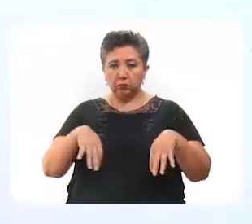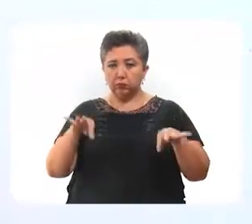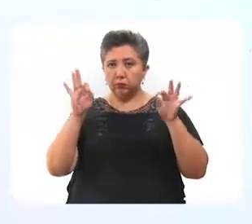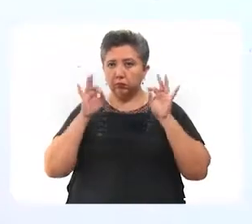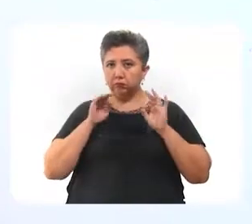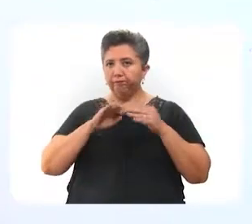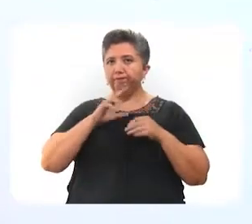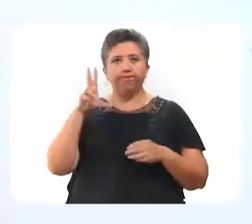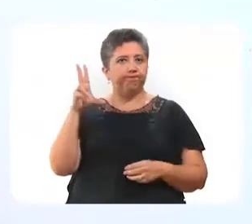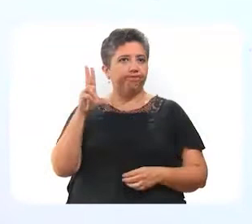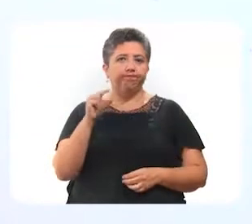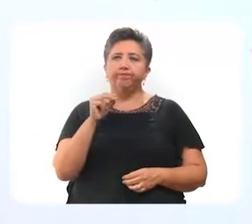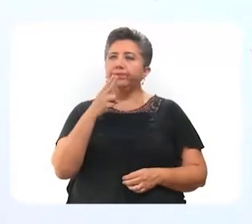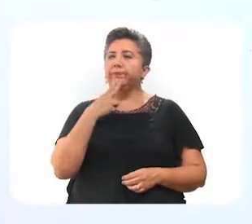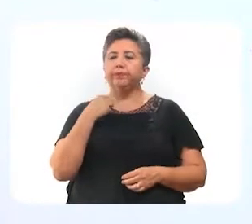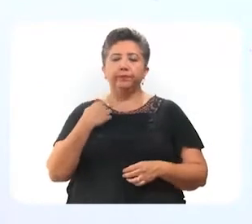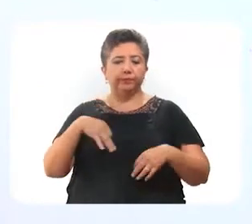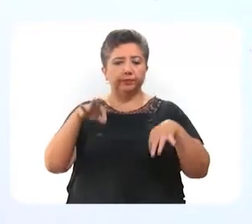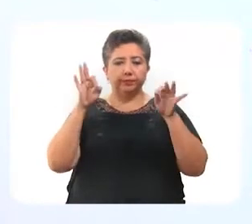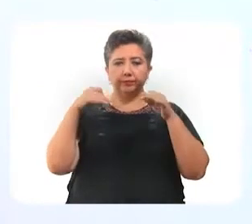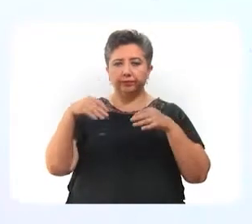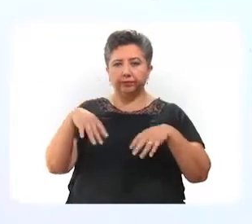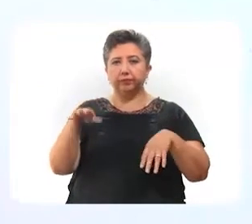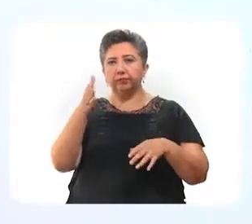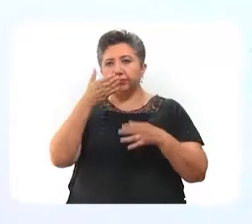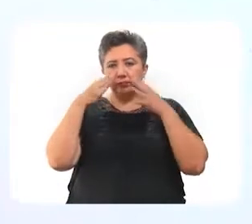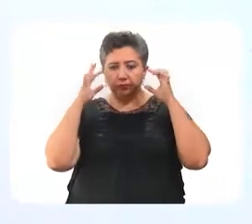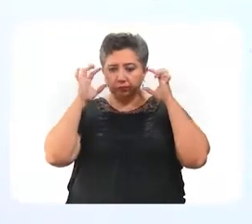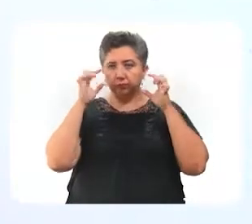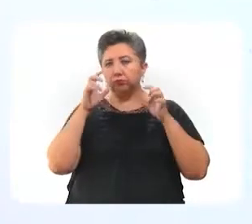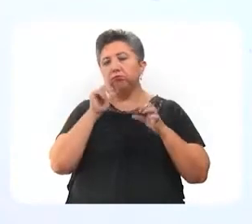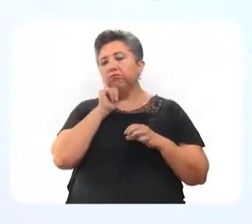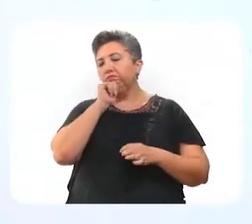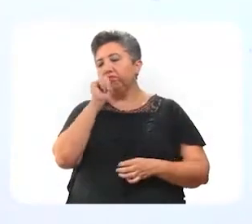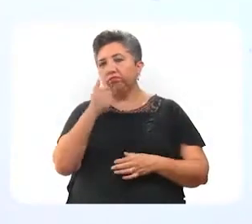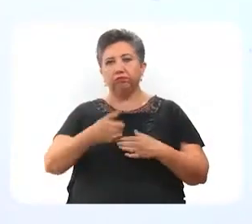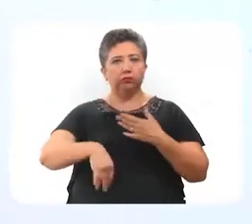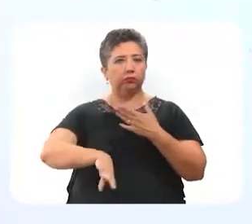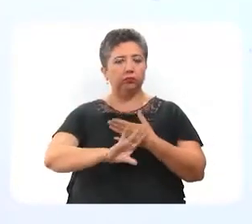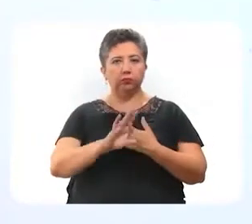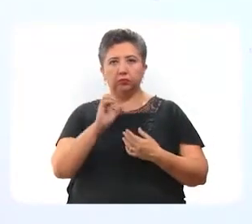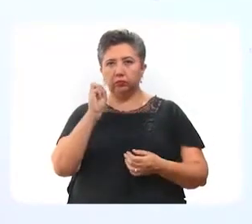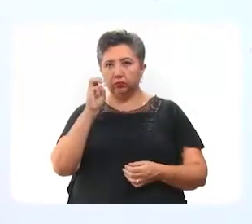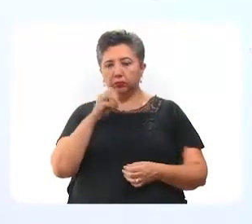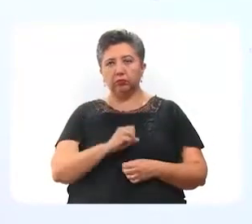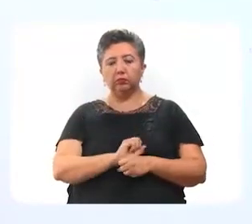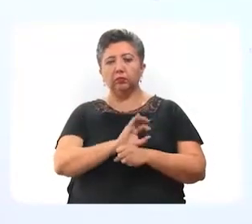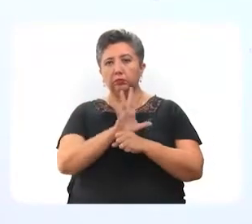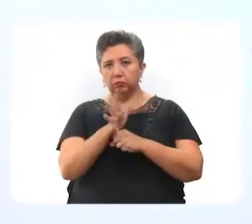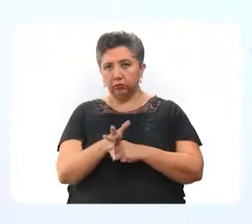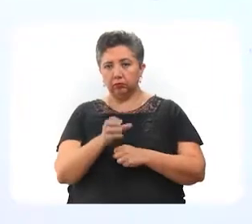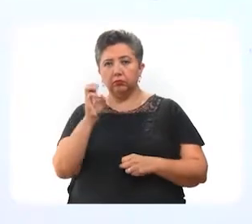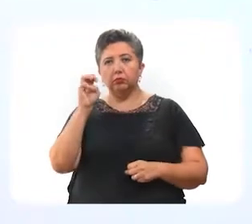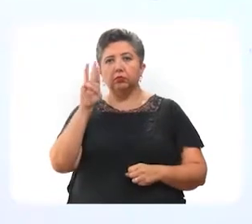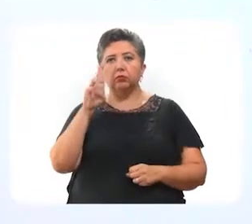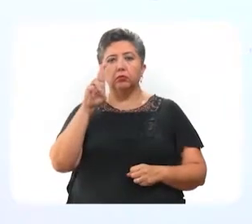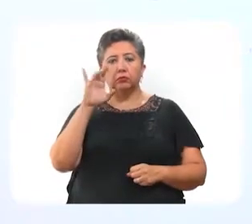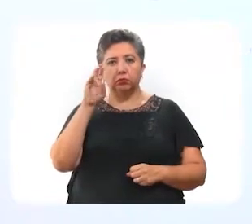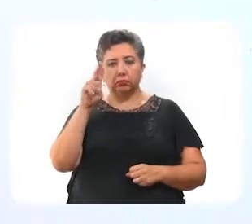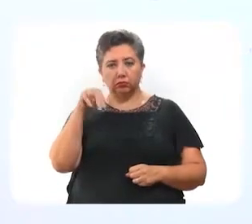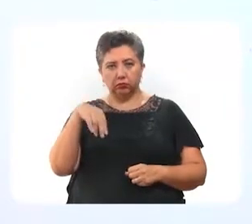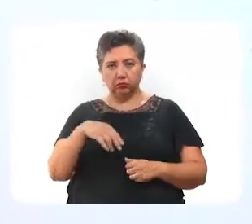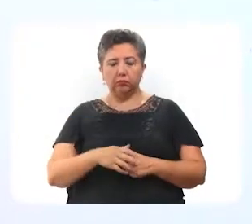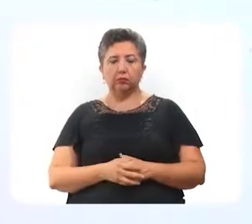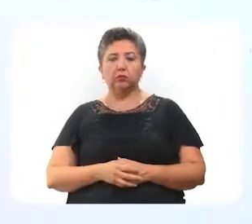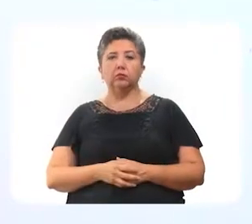población evitar el uso de cubrebocas de tela o pañoletas, ya que está descrito que no brinda ninguna protección contra el COVID,